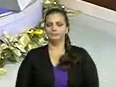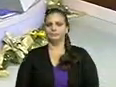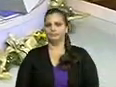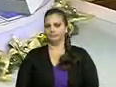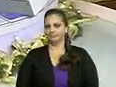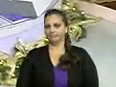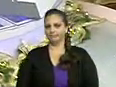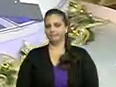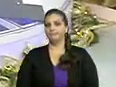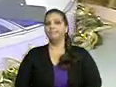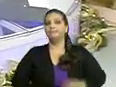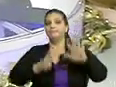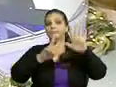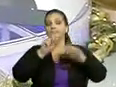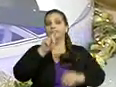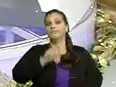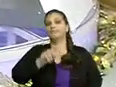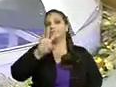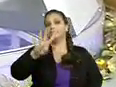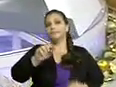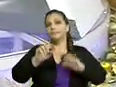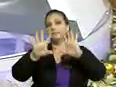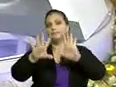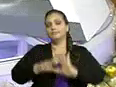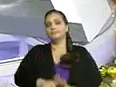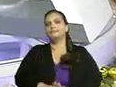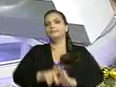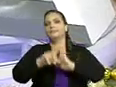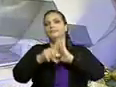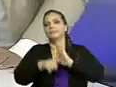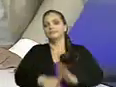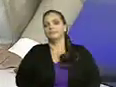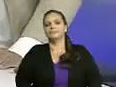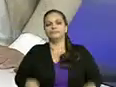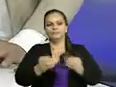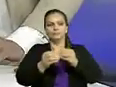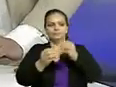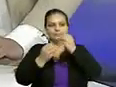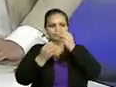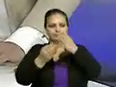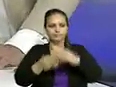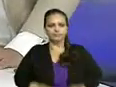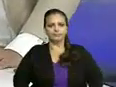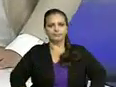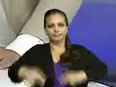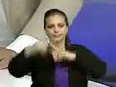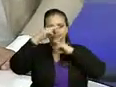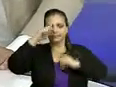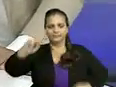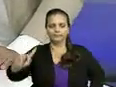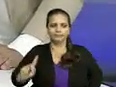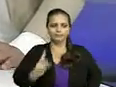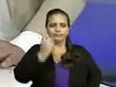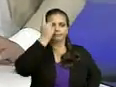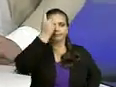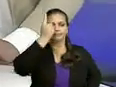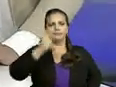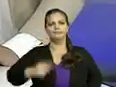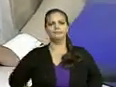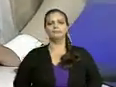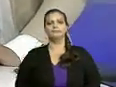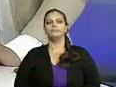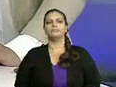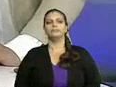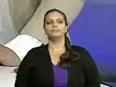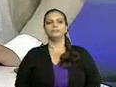Amables televidentes, 7:49 de la mañana, seguimos con más información aquí en la noticia primera emisión. Atención,